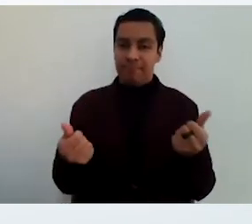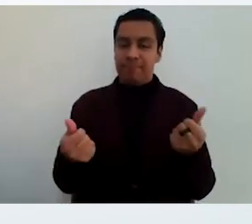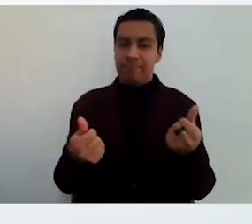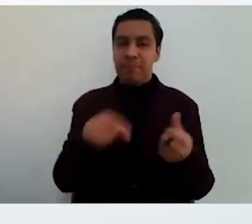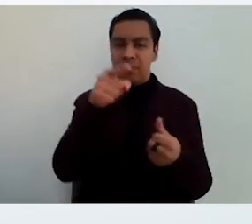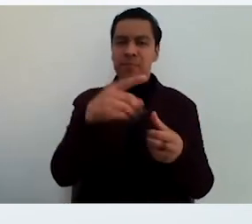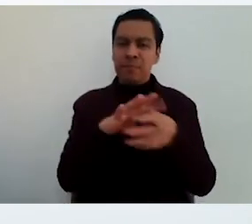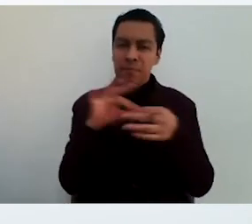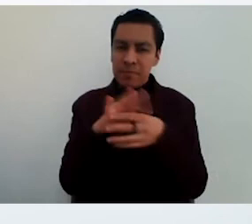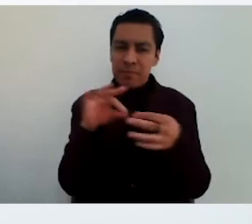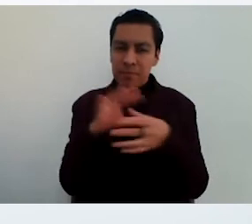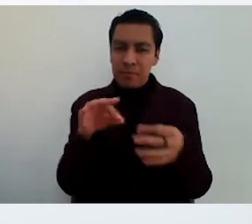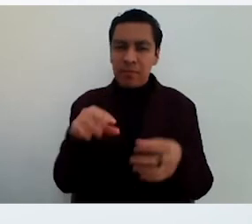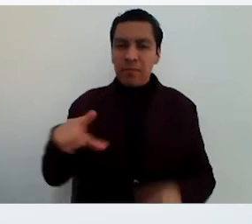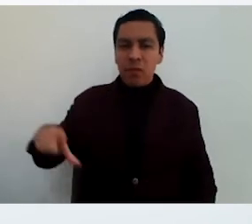las acciones